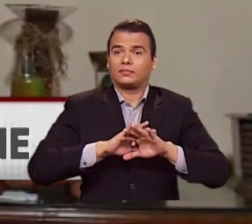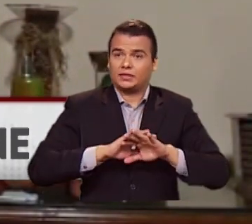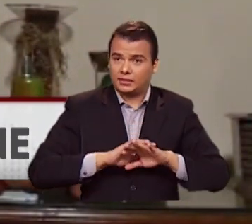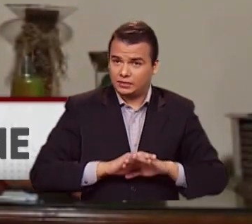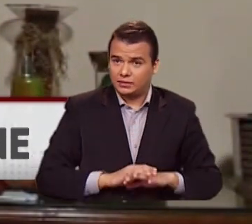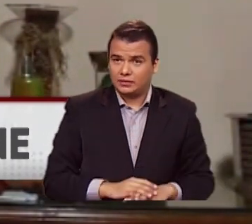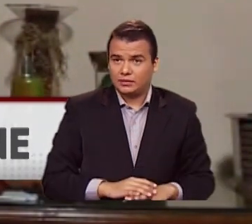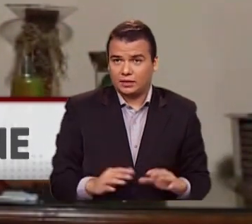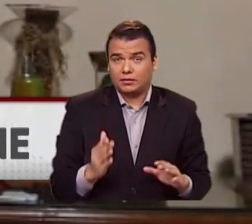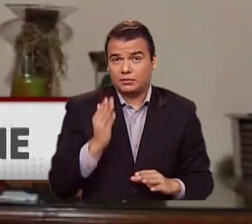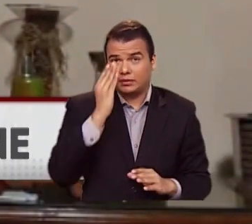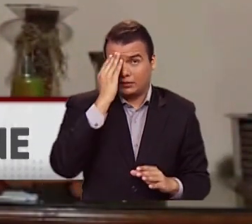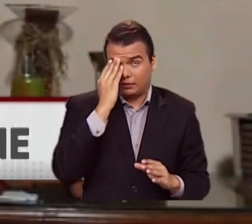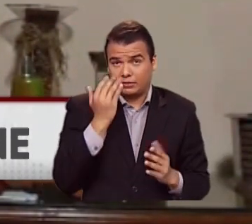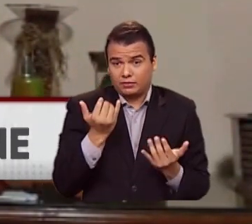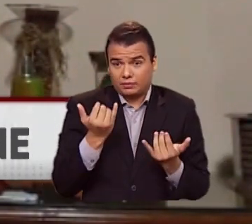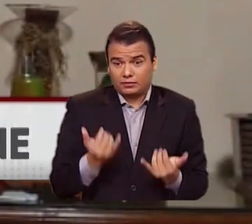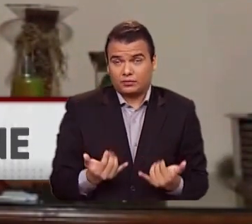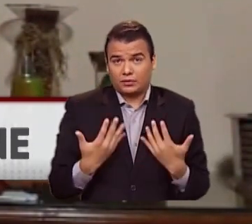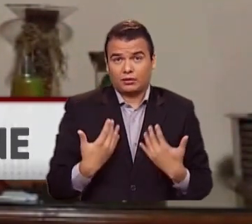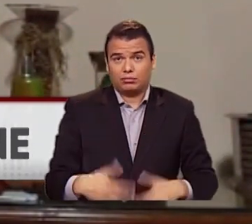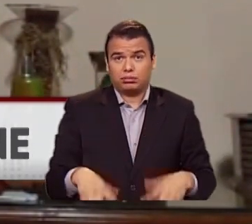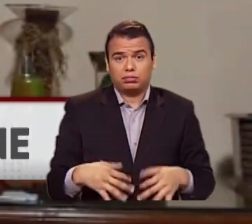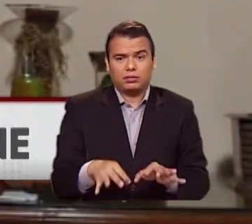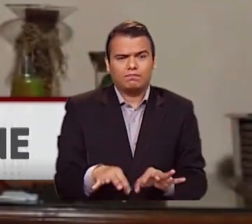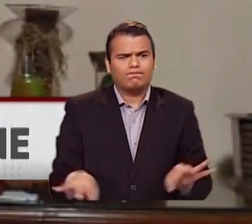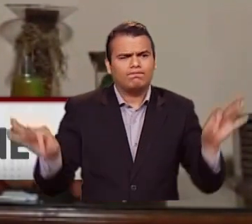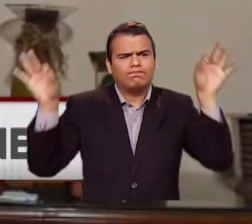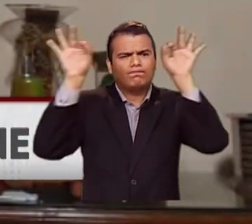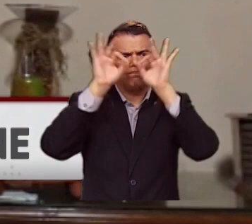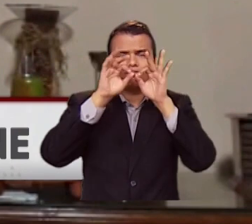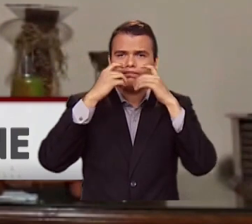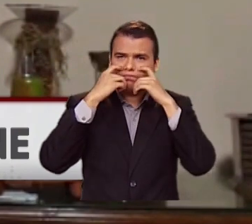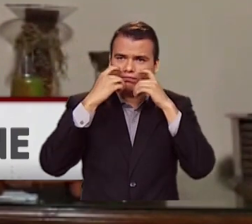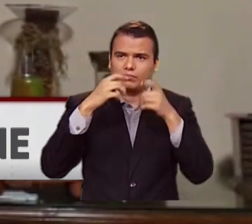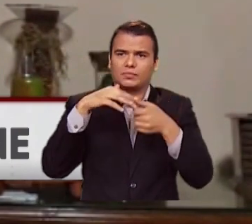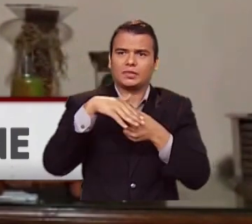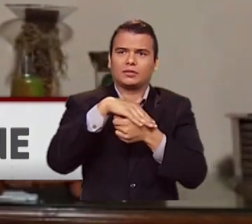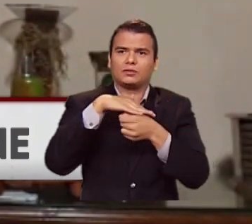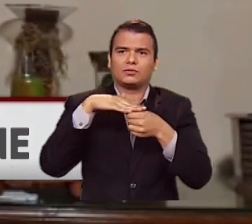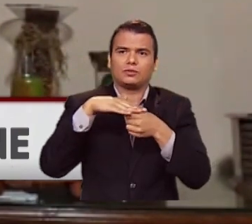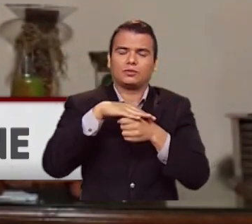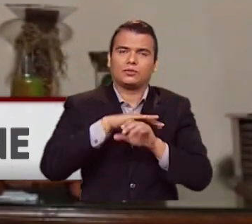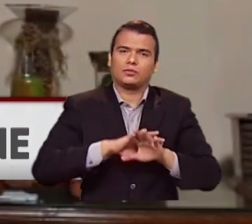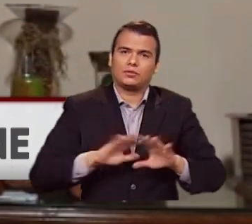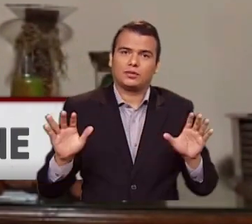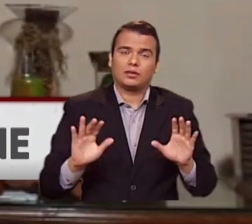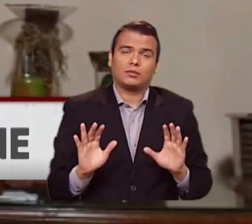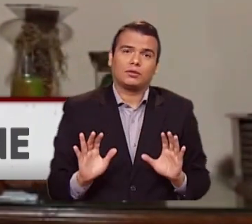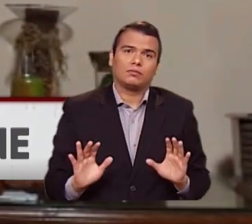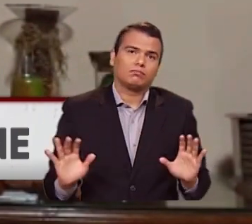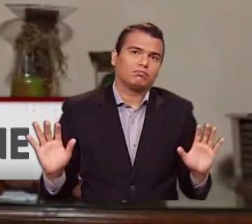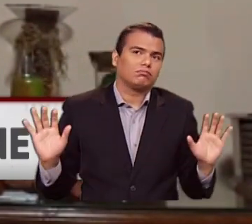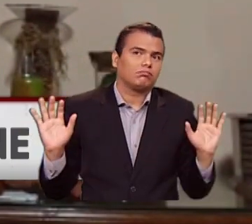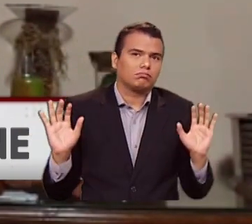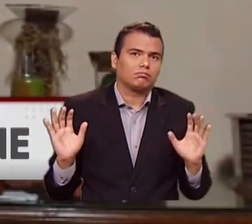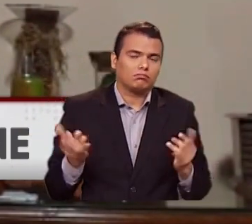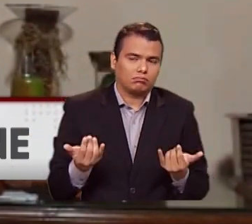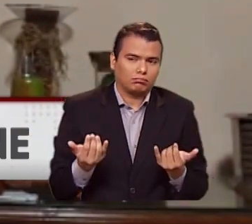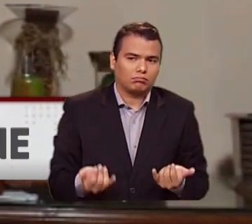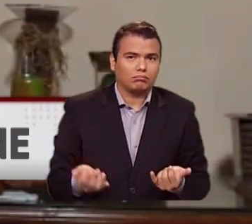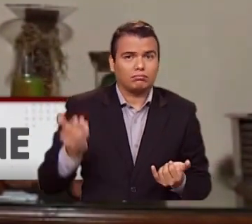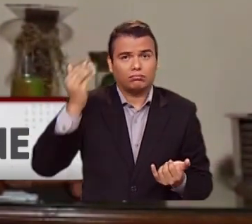Estamos en un momento trascendental de la historia de la humanidad, pero sabemos que ante todo hay un